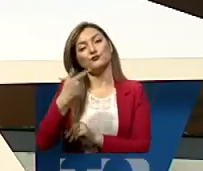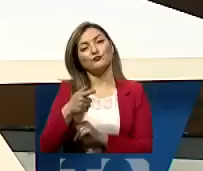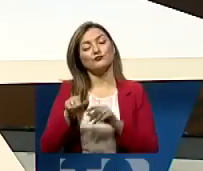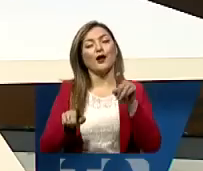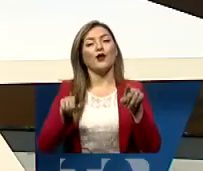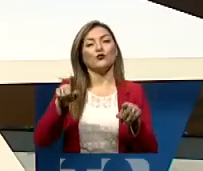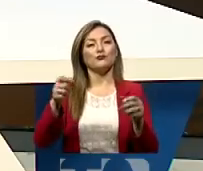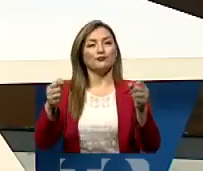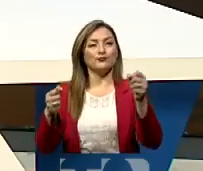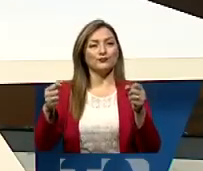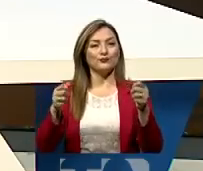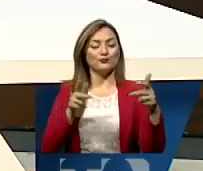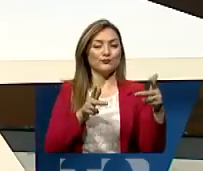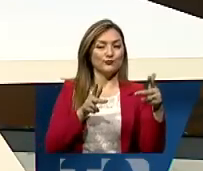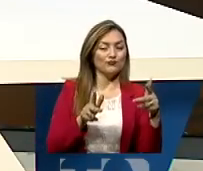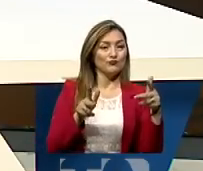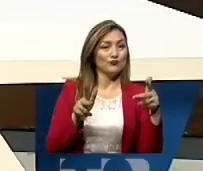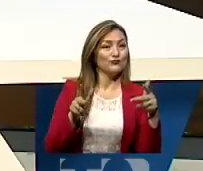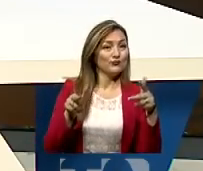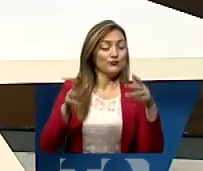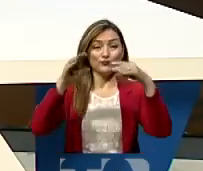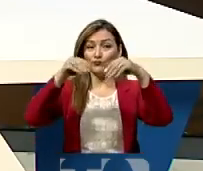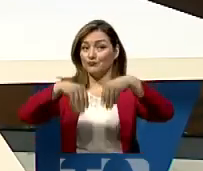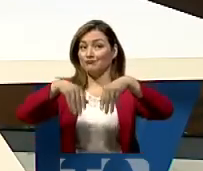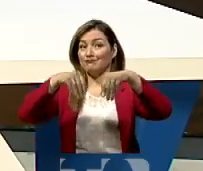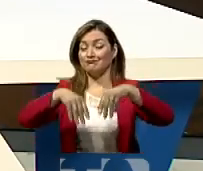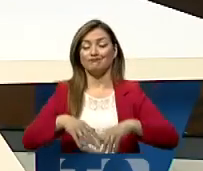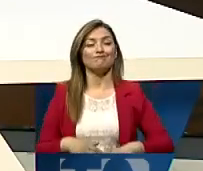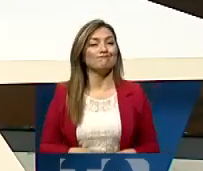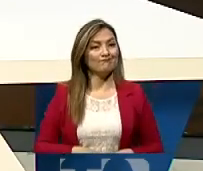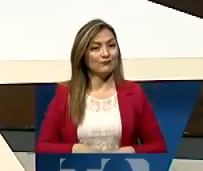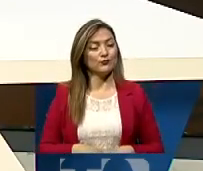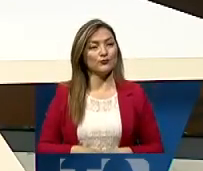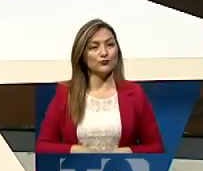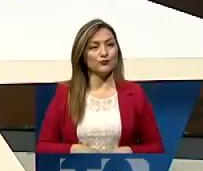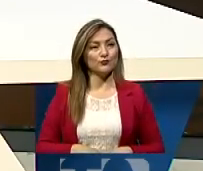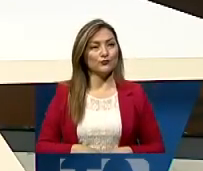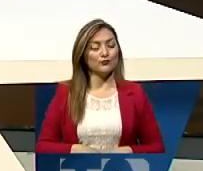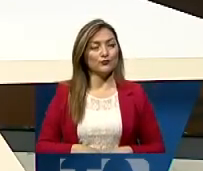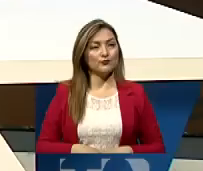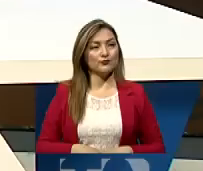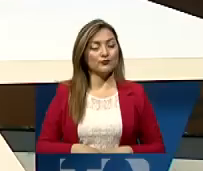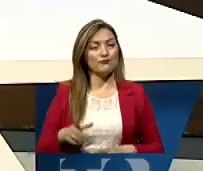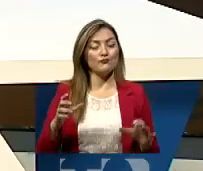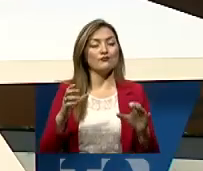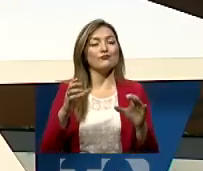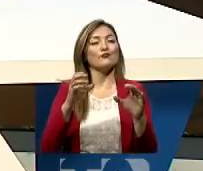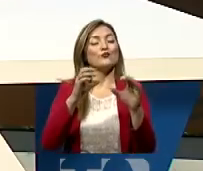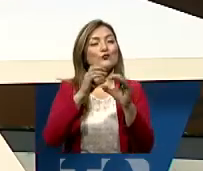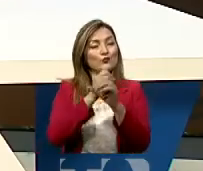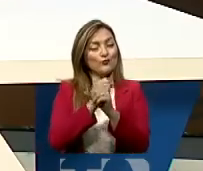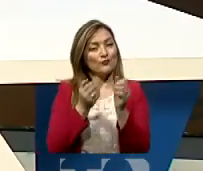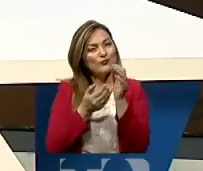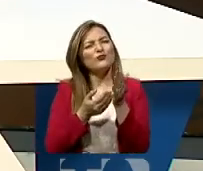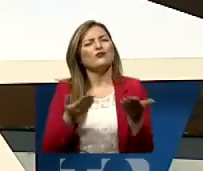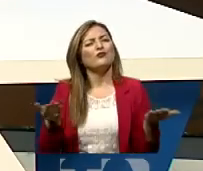están mojadas, teniendo en cuenta que cayó lluvia, que estuvo lloviendo durante toda la noche. Por ejemplo, la Simón